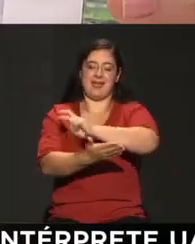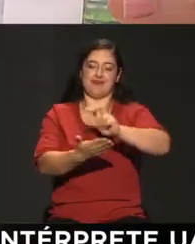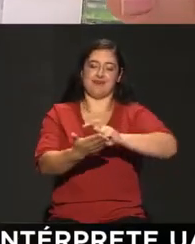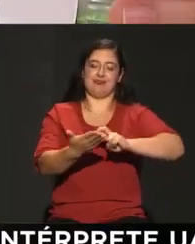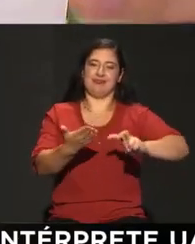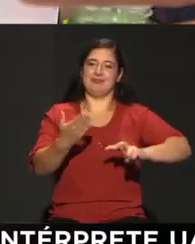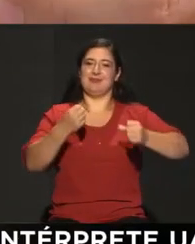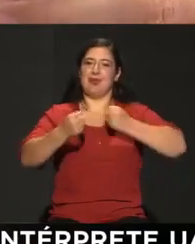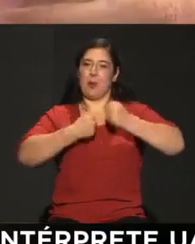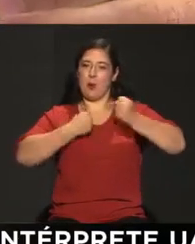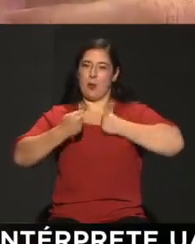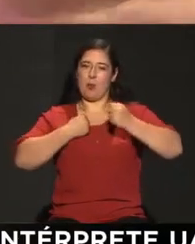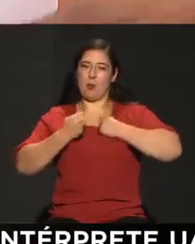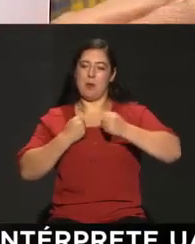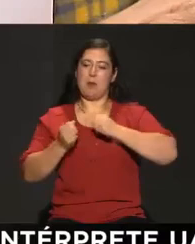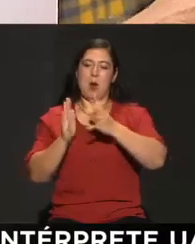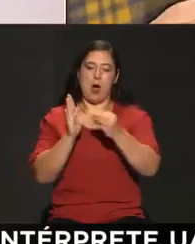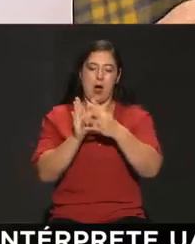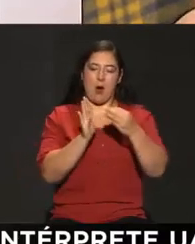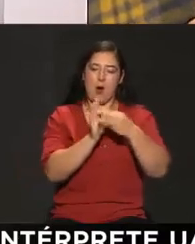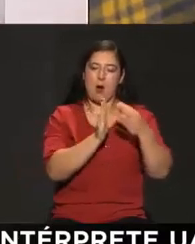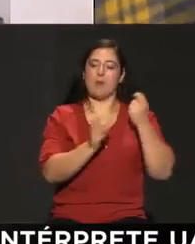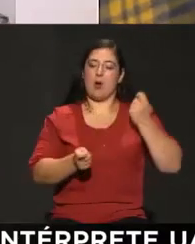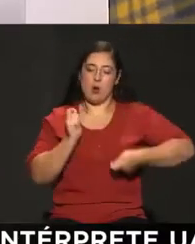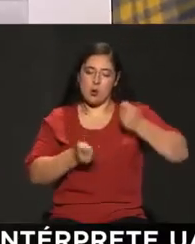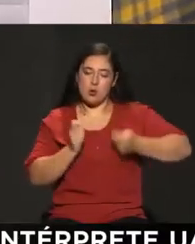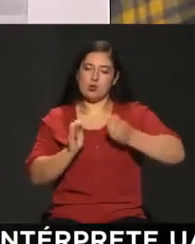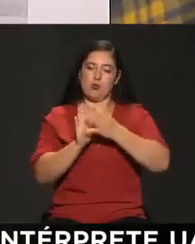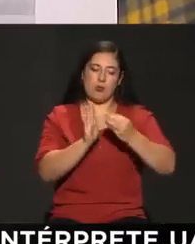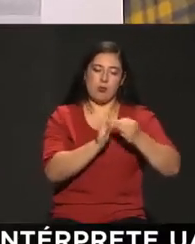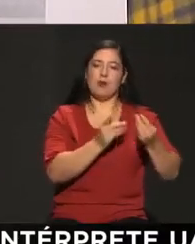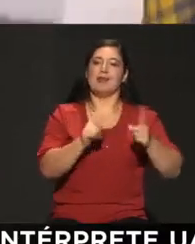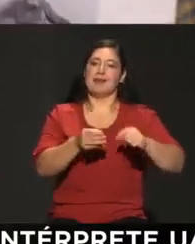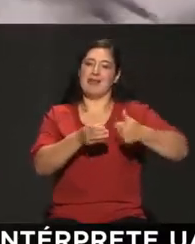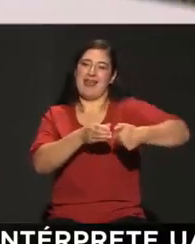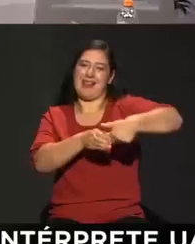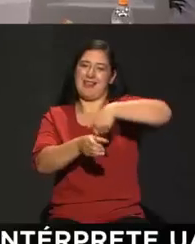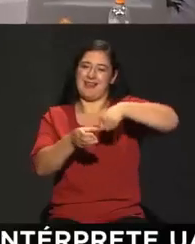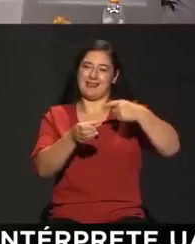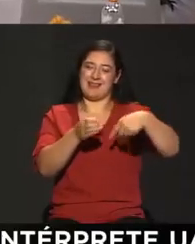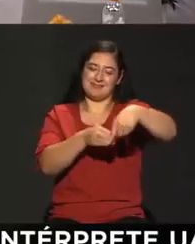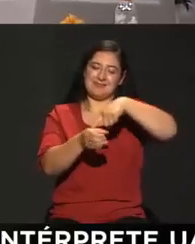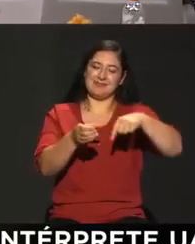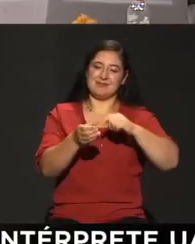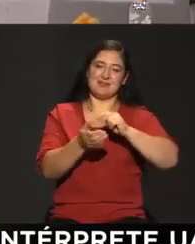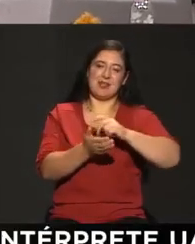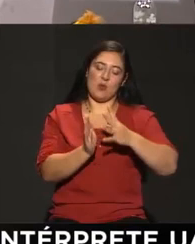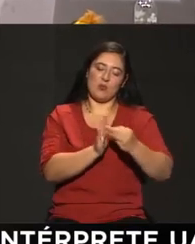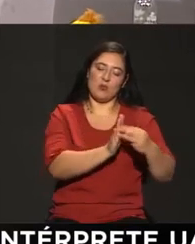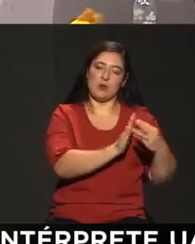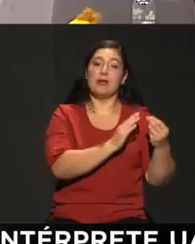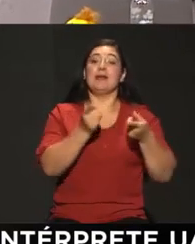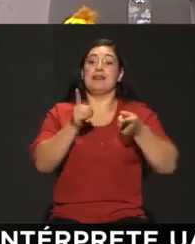del orangután varias veces, de las cucharas y también de la lata de atún. Y también hice